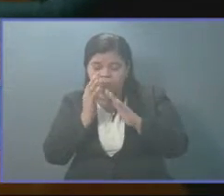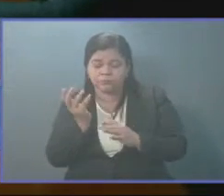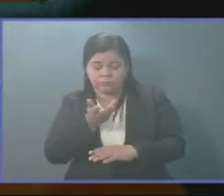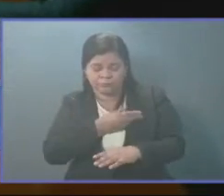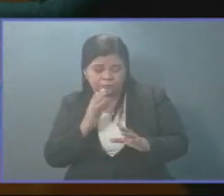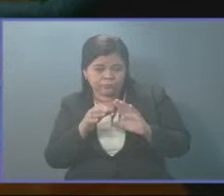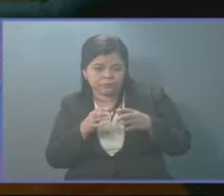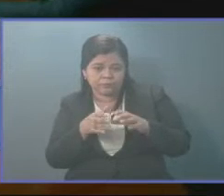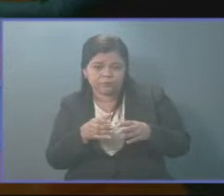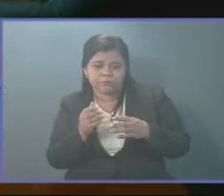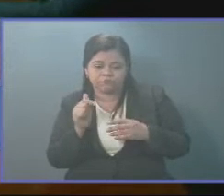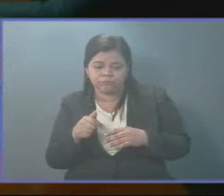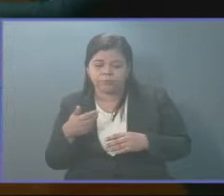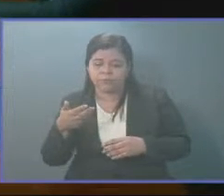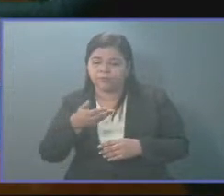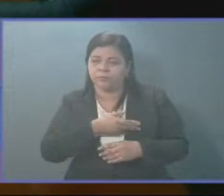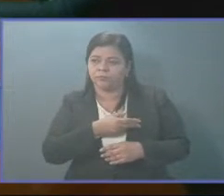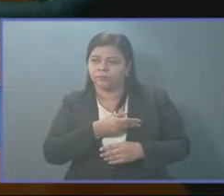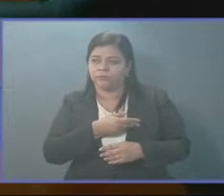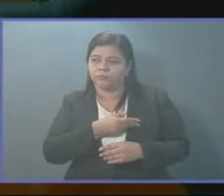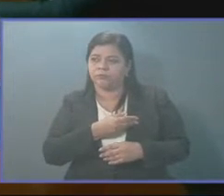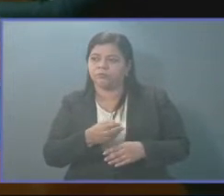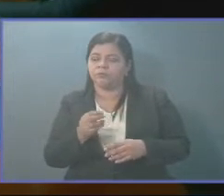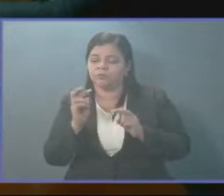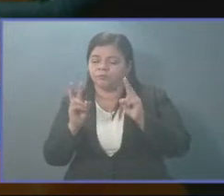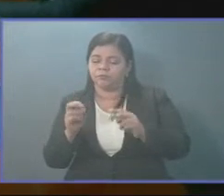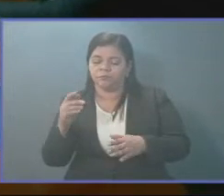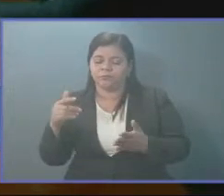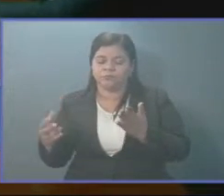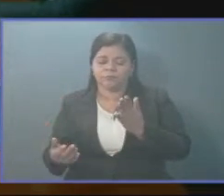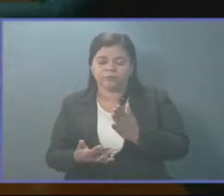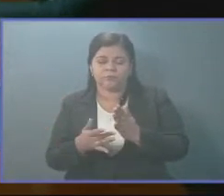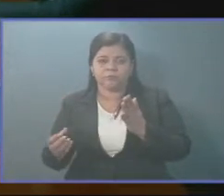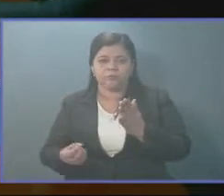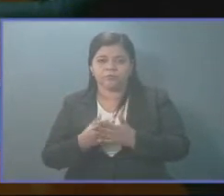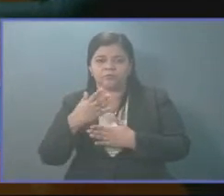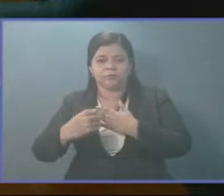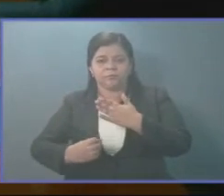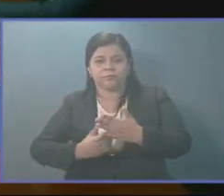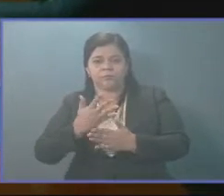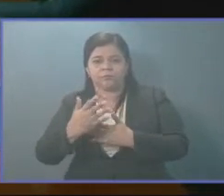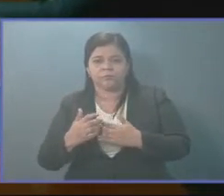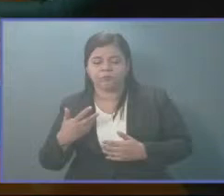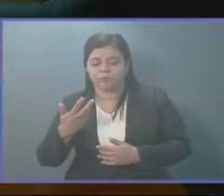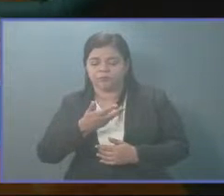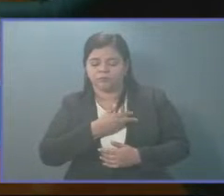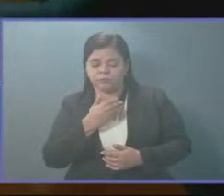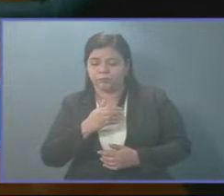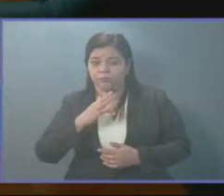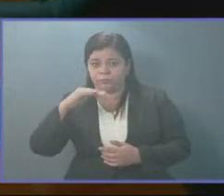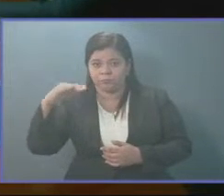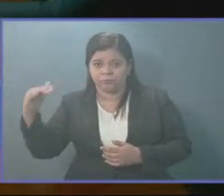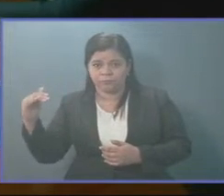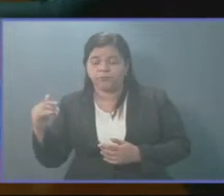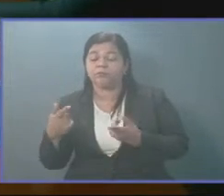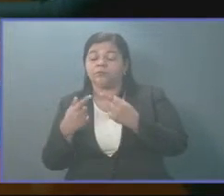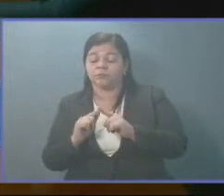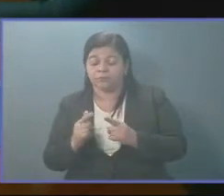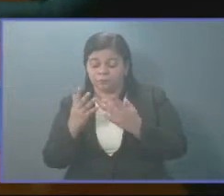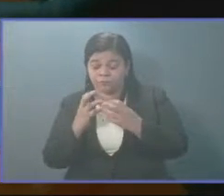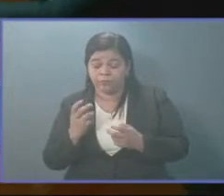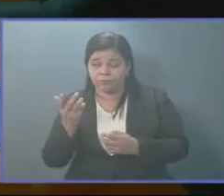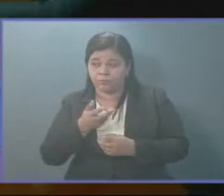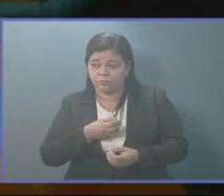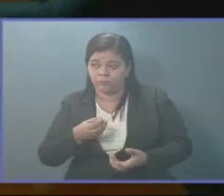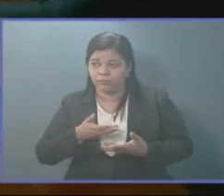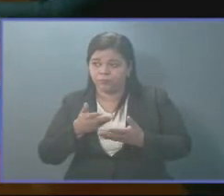dicho proyecto, el cual será de mucho beneficio para modernizar el derecho procesal laboral de nuestro país. Quedo sus apreciables órdenes atentamente